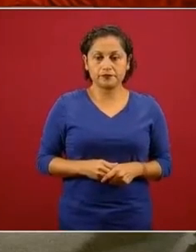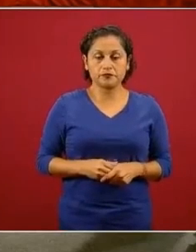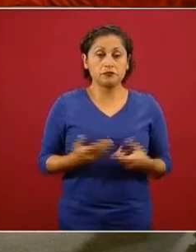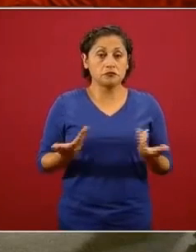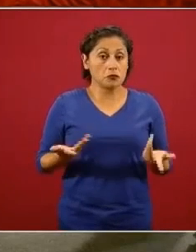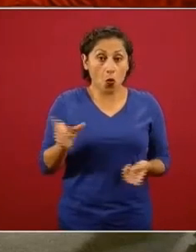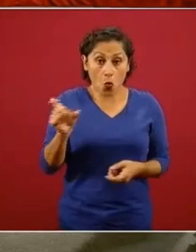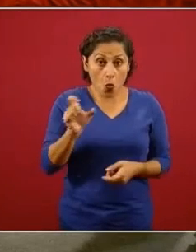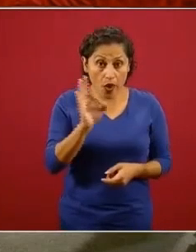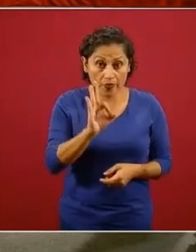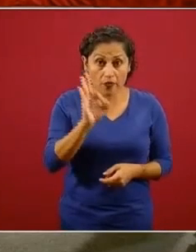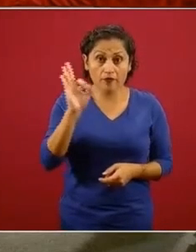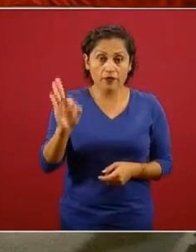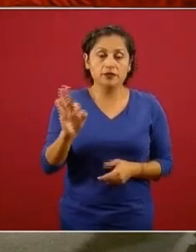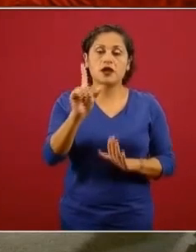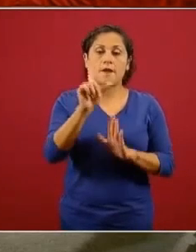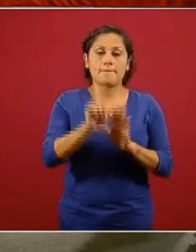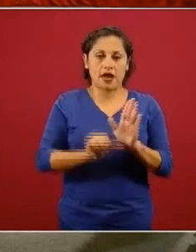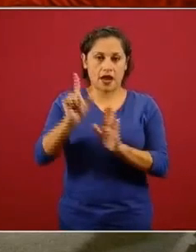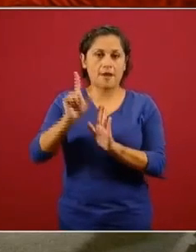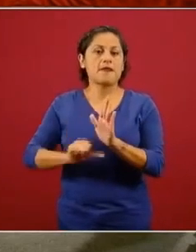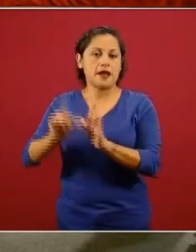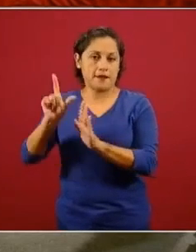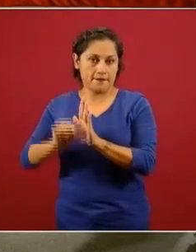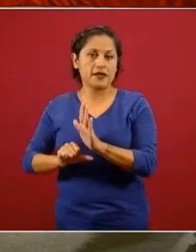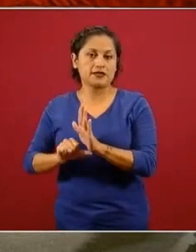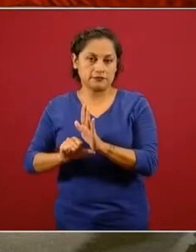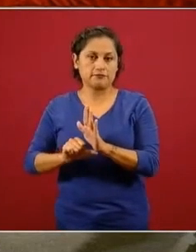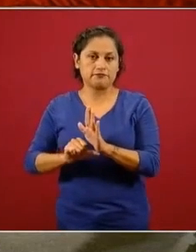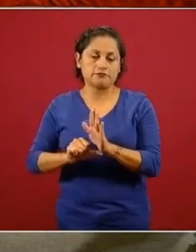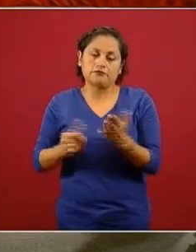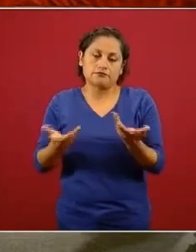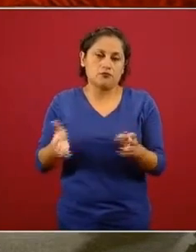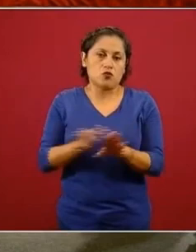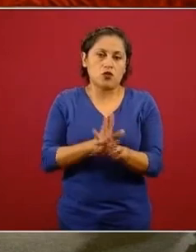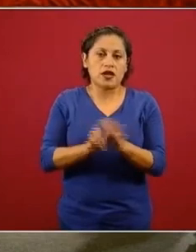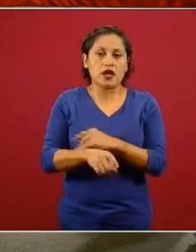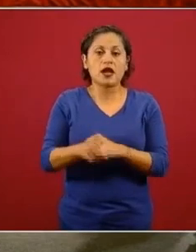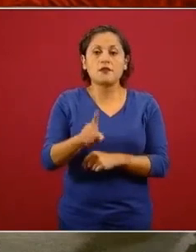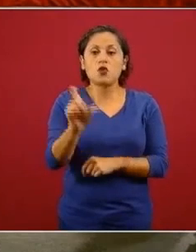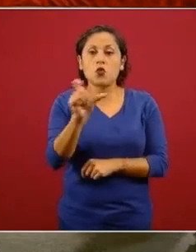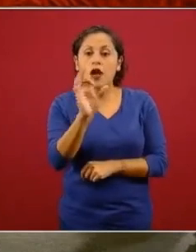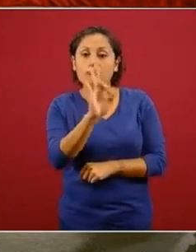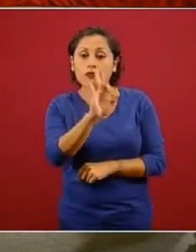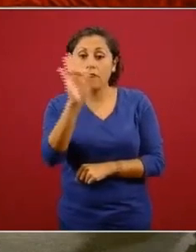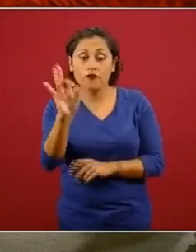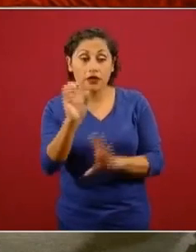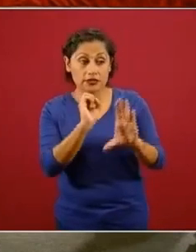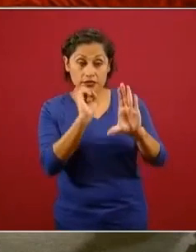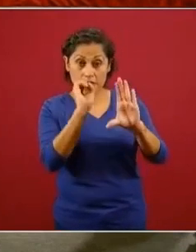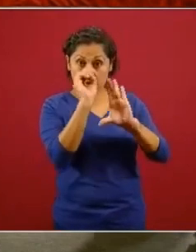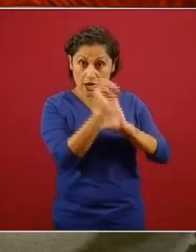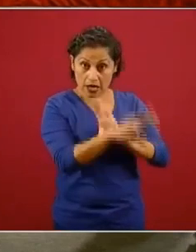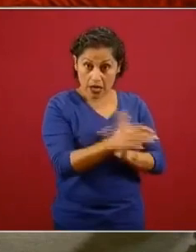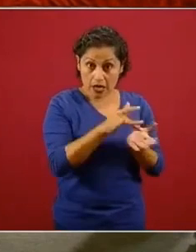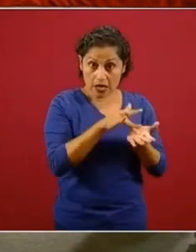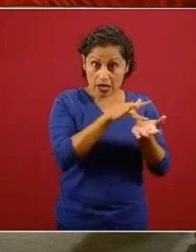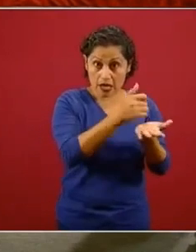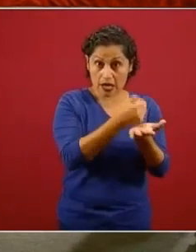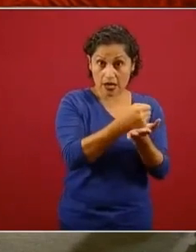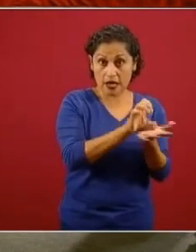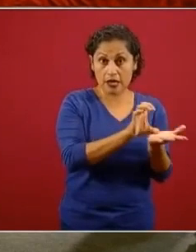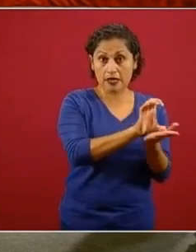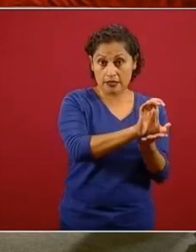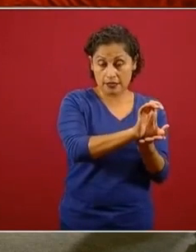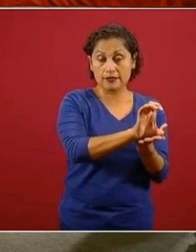¿Cada cuándo? También esto se hace cada mes, a partir del cuarto mes de que hayan recibido su apoyo. En el caso